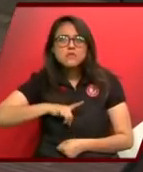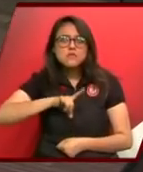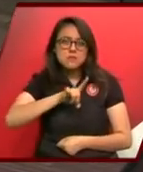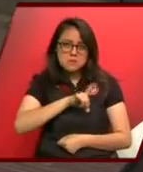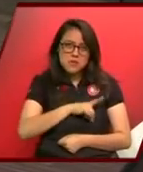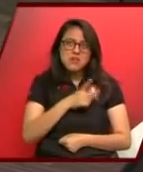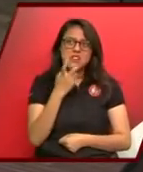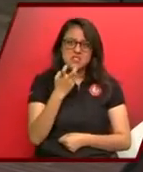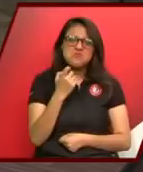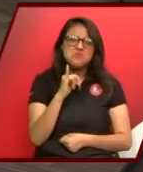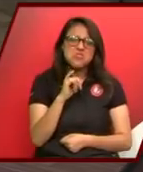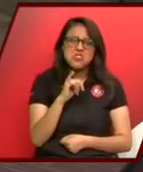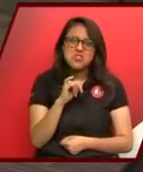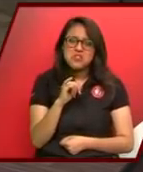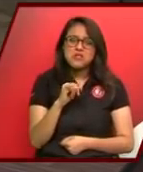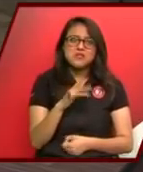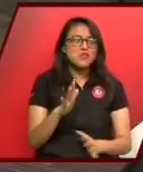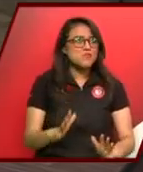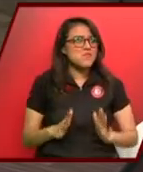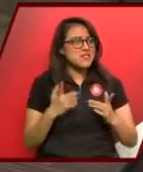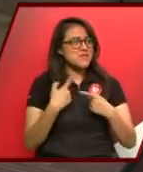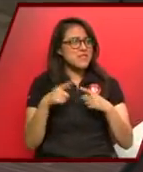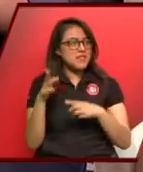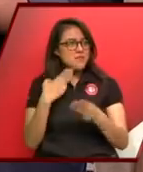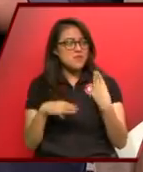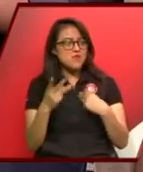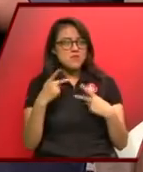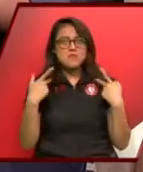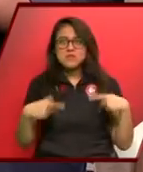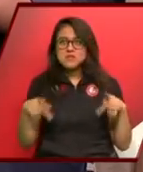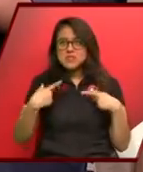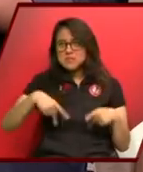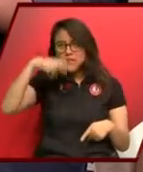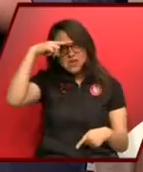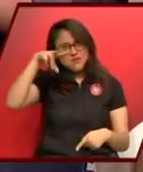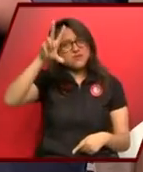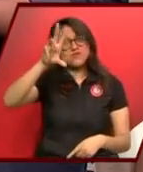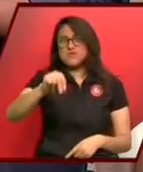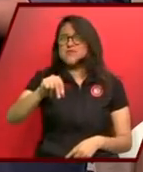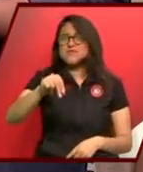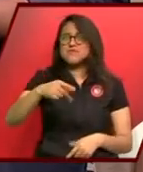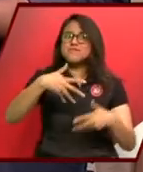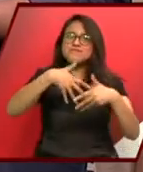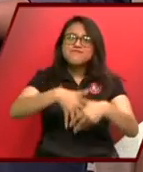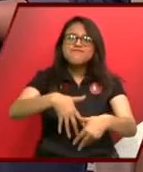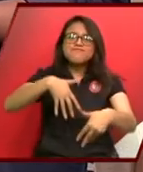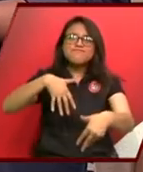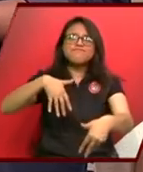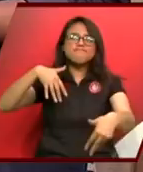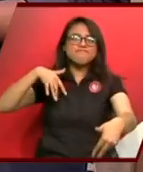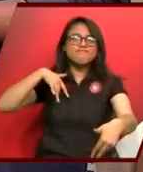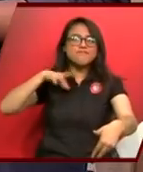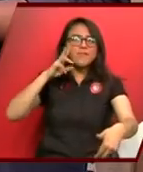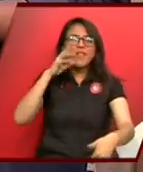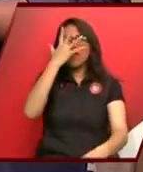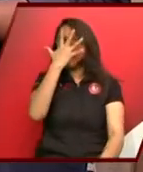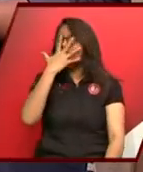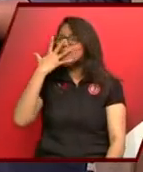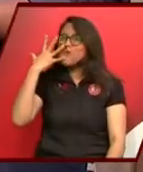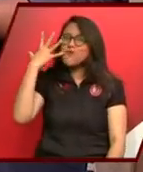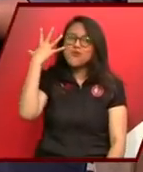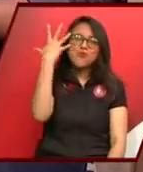tradiciones, sorprenden al mundo, pero no a los mexicanos, no me friegue. El desfile no tiene abuela,